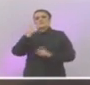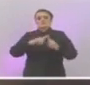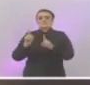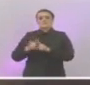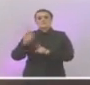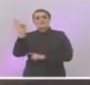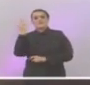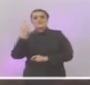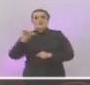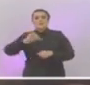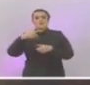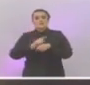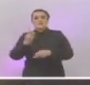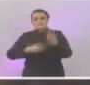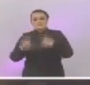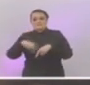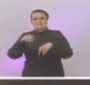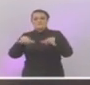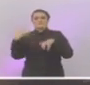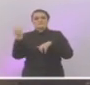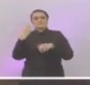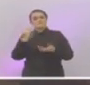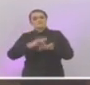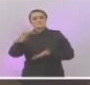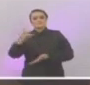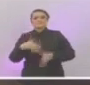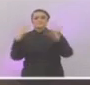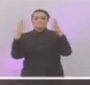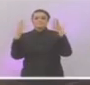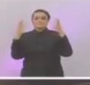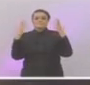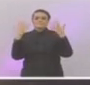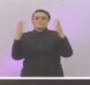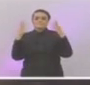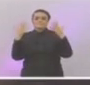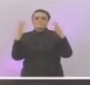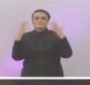dependencias federales que están presentes en este evento. Muchísimas gracias.